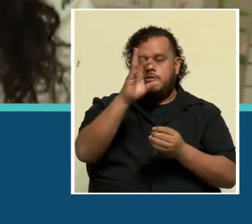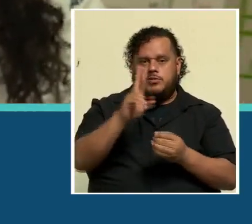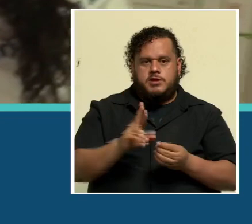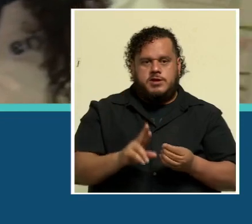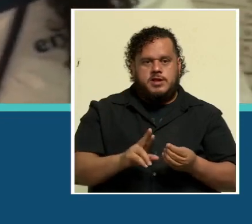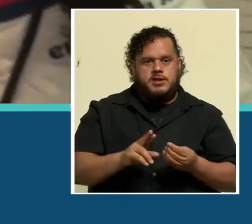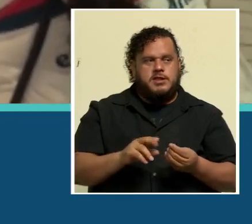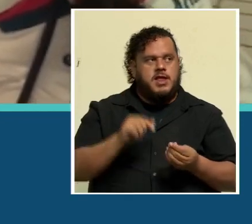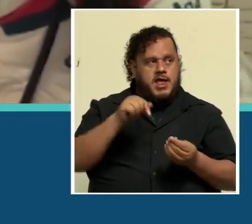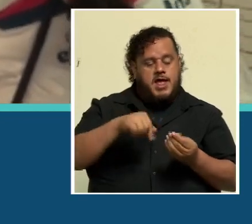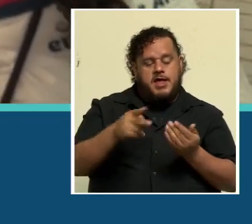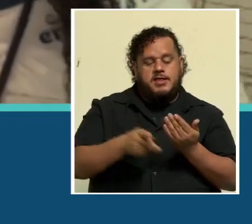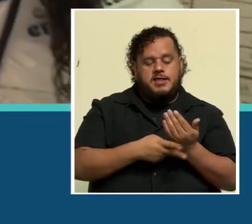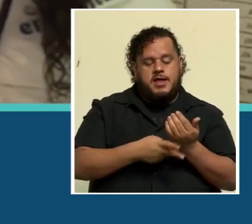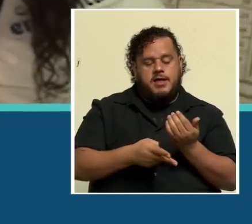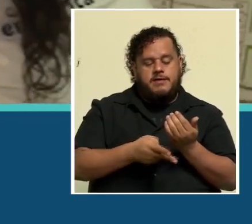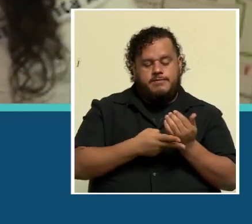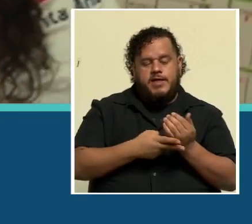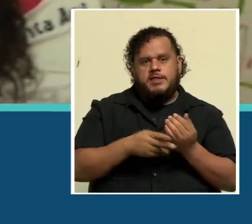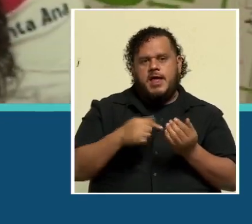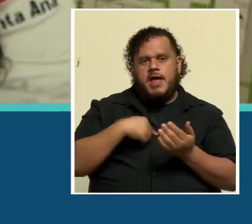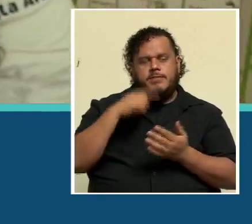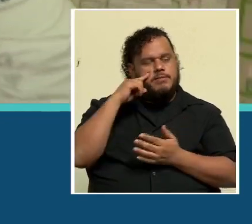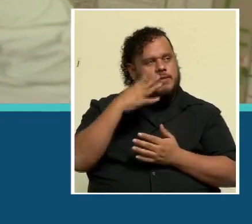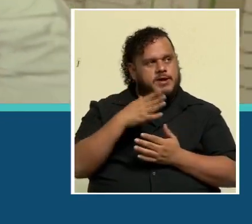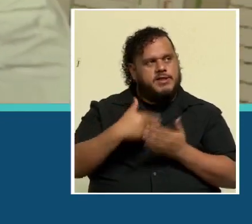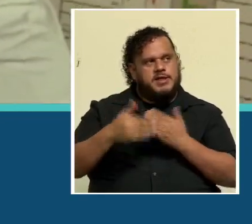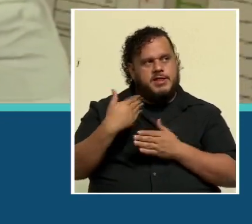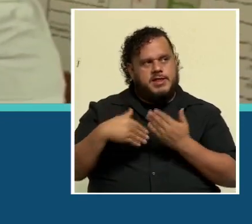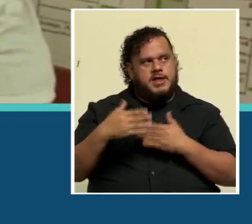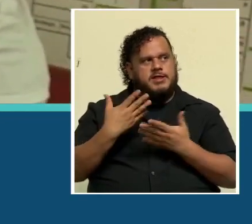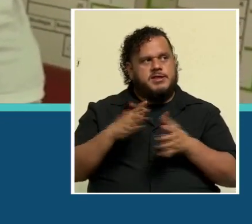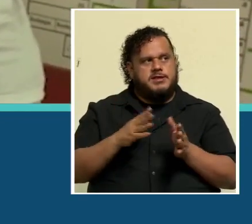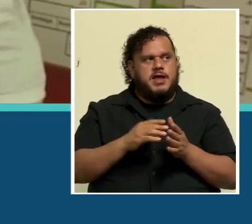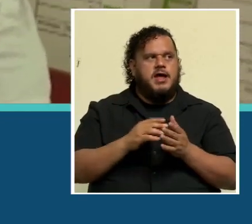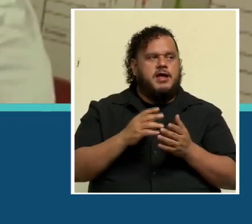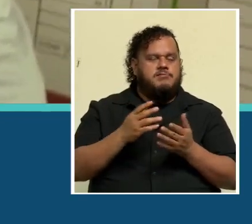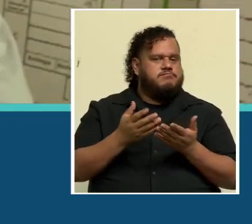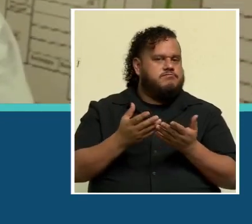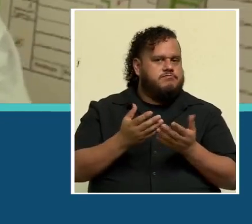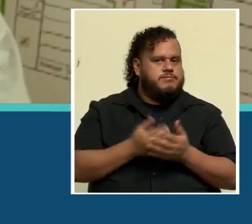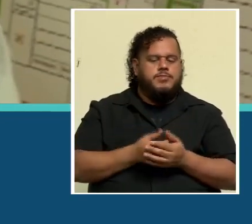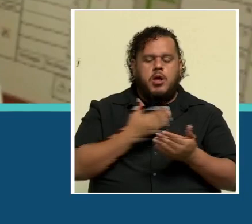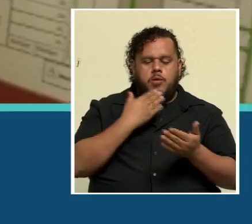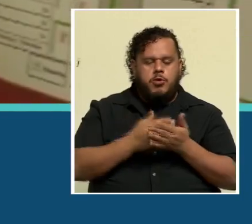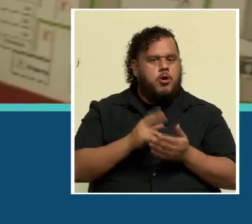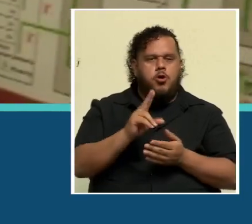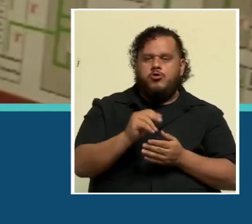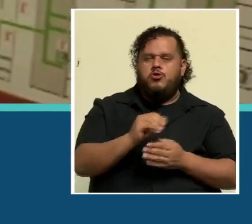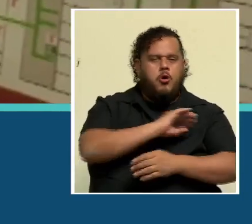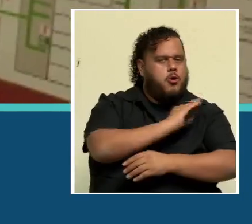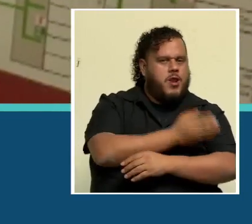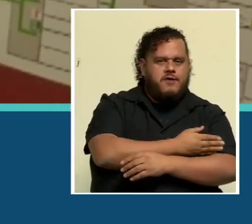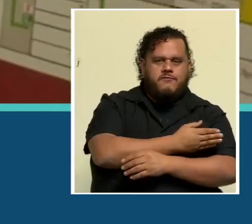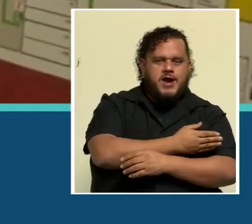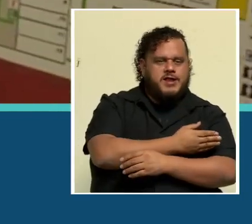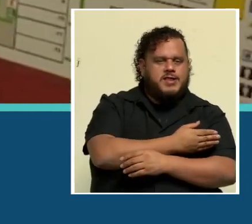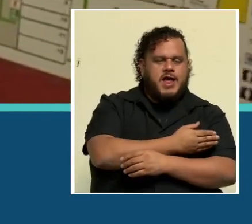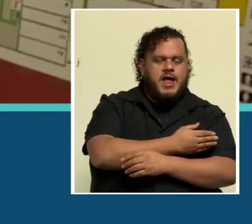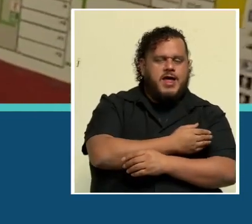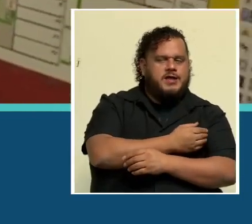en esta ocasión. Y bueno, inclusive me parece que desde antes vienen ya tal vez no calando tanto. No con la fuerza con la que lo hacían antes,